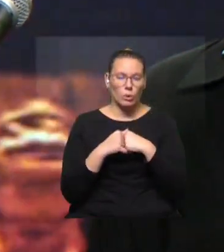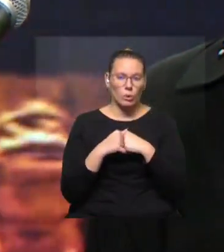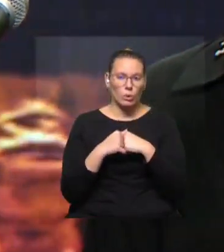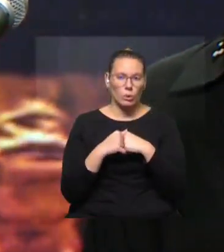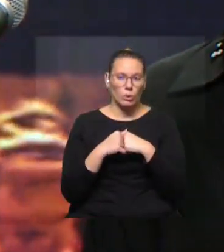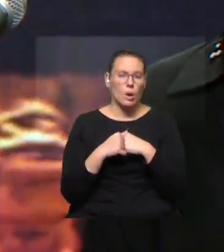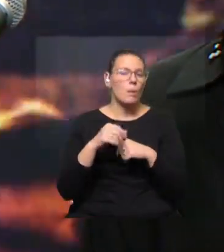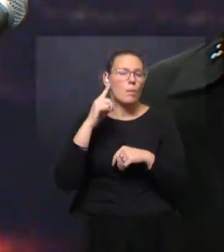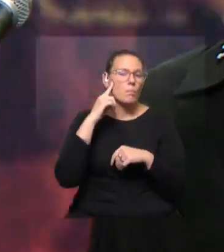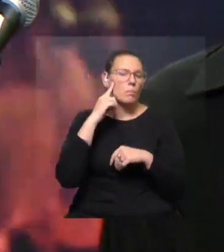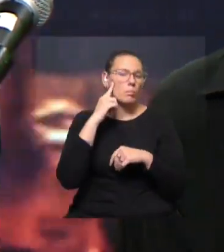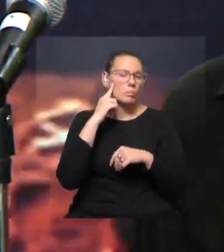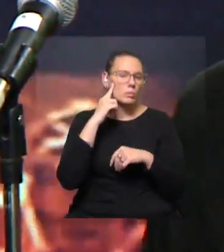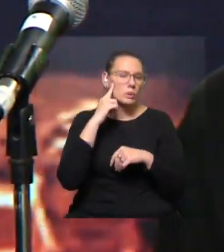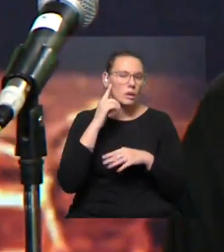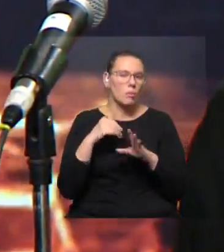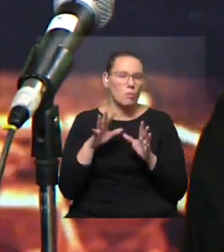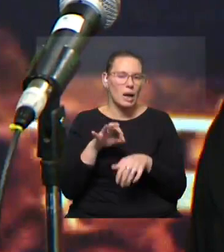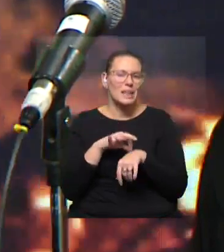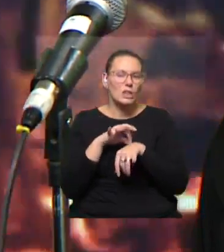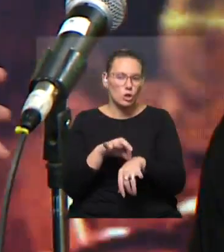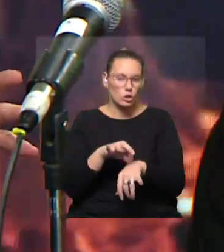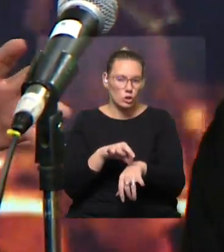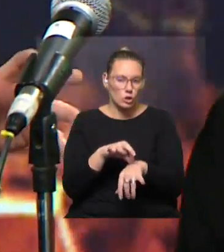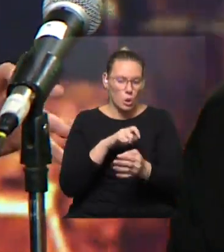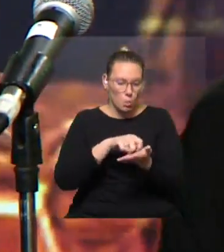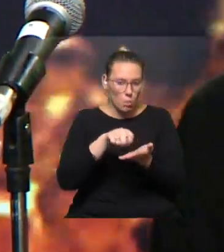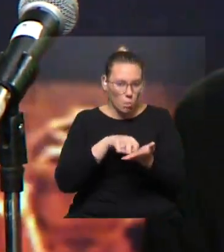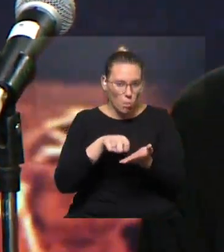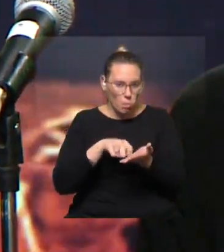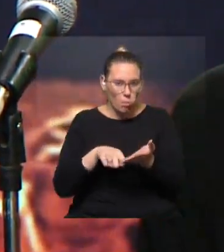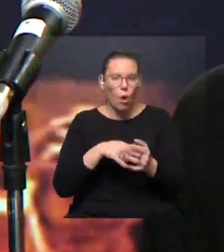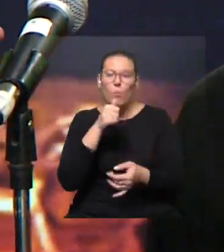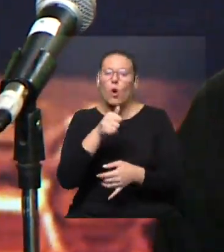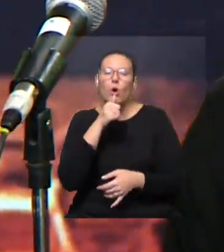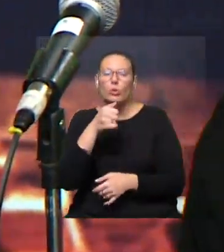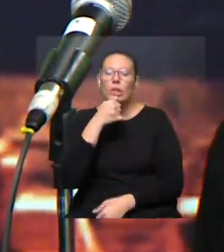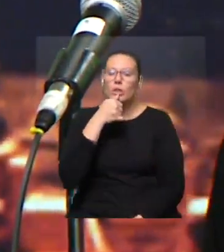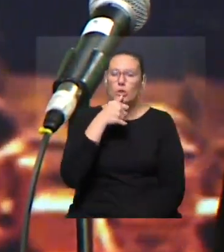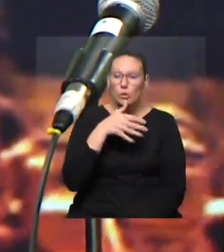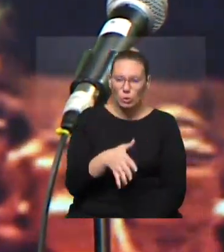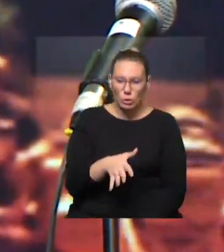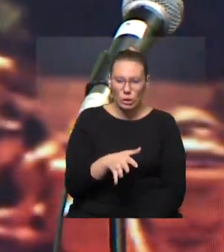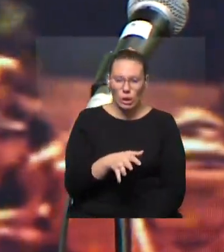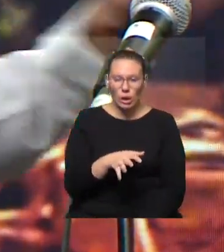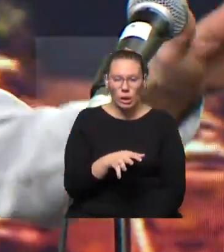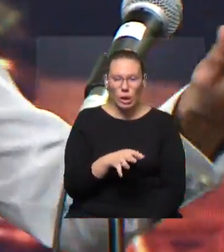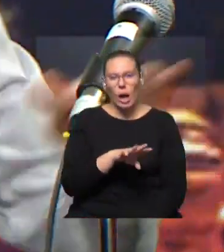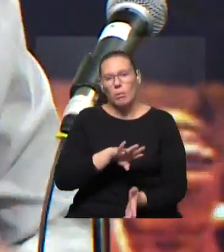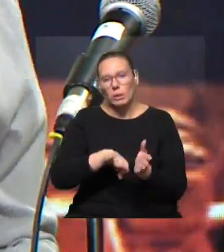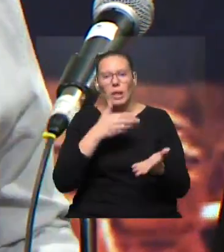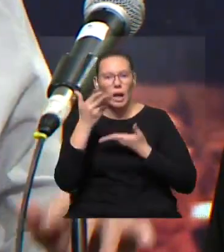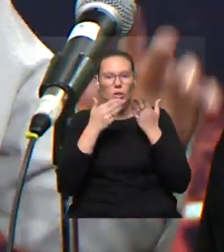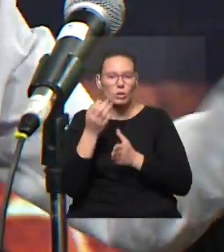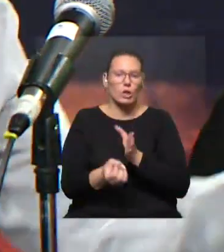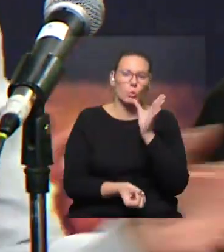pensamos más como un guión Digamos como como contar una historia más que los temas nuevos